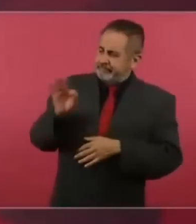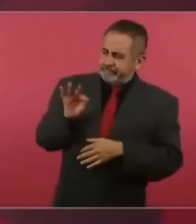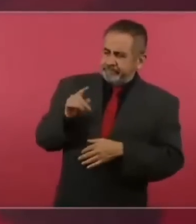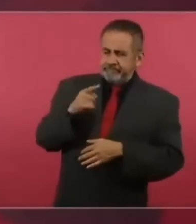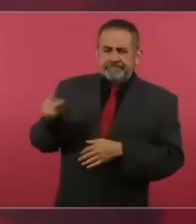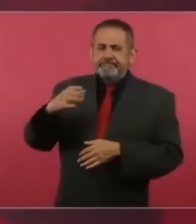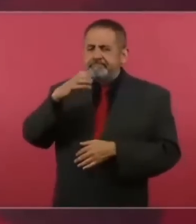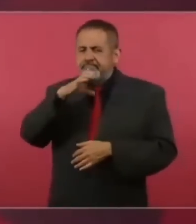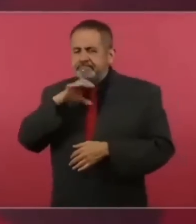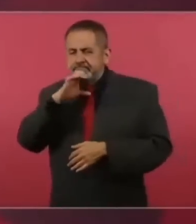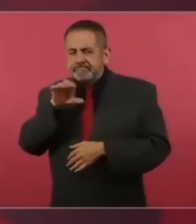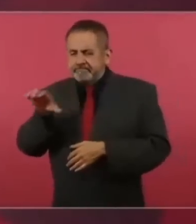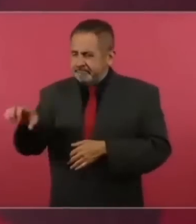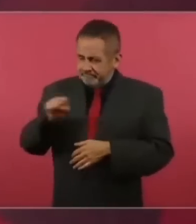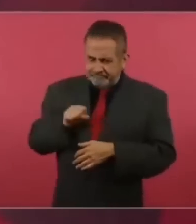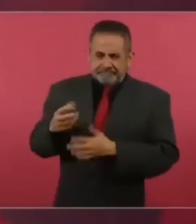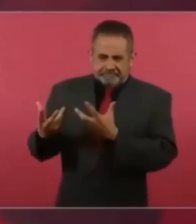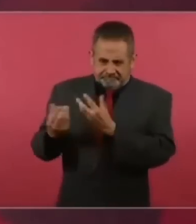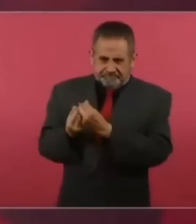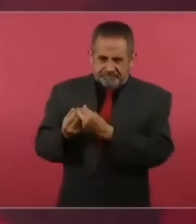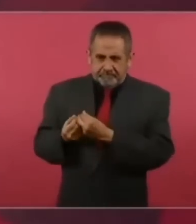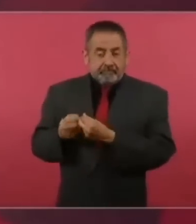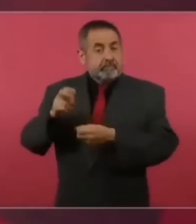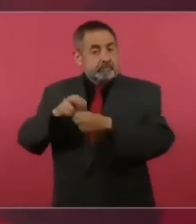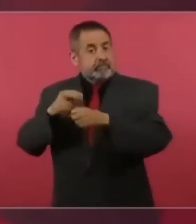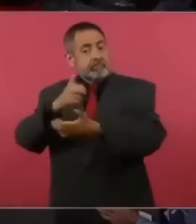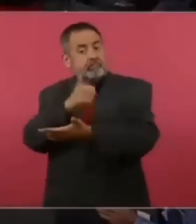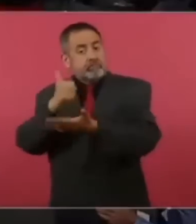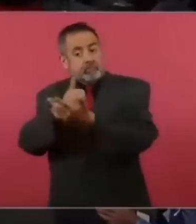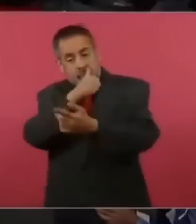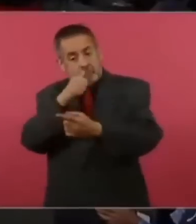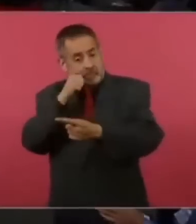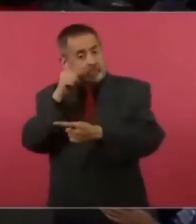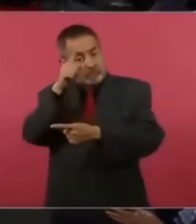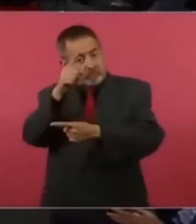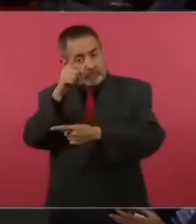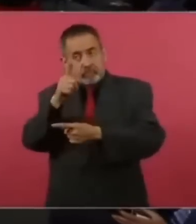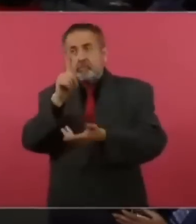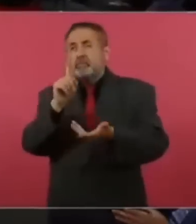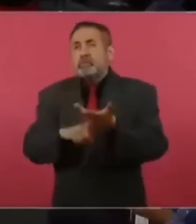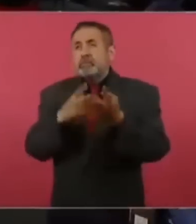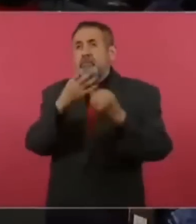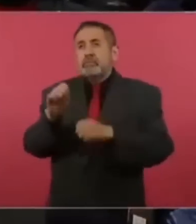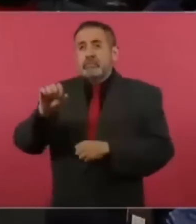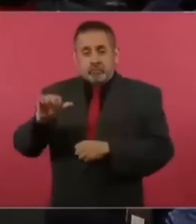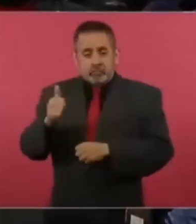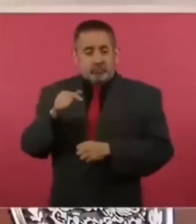a Venustiano Carranza en Ciudad Juárez desde el